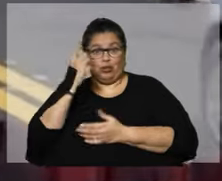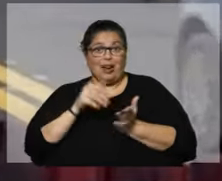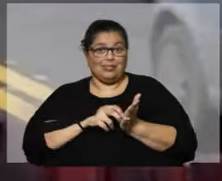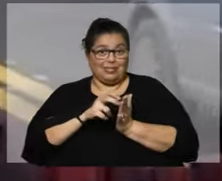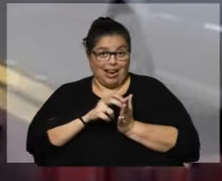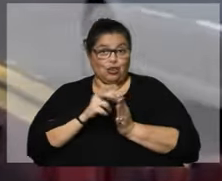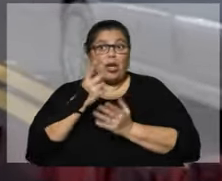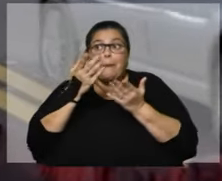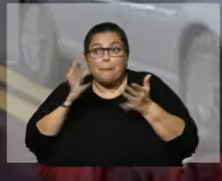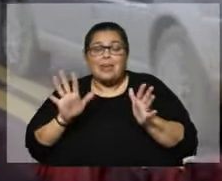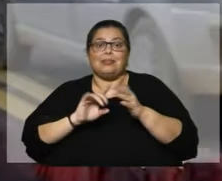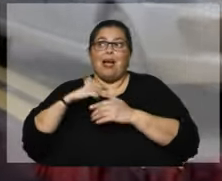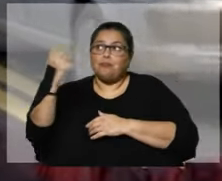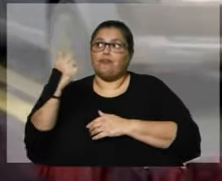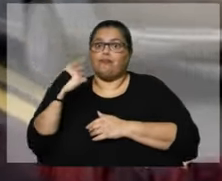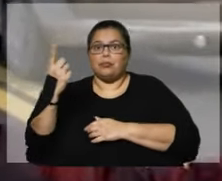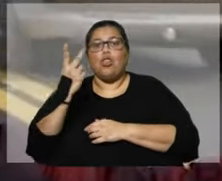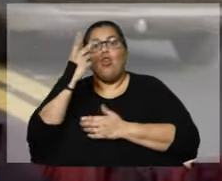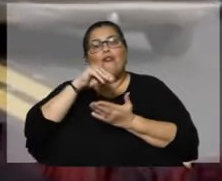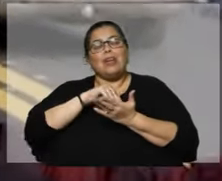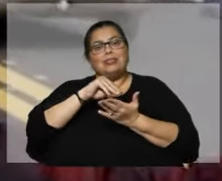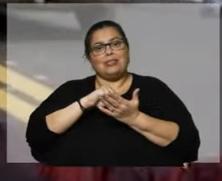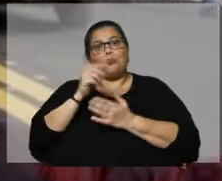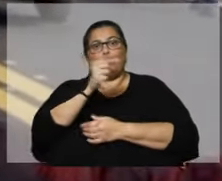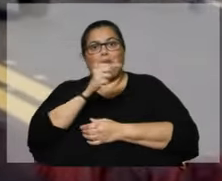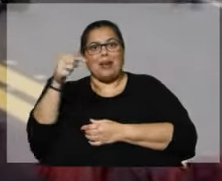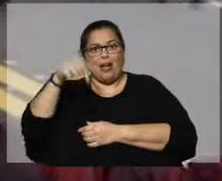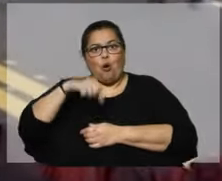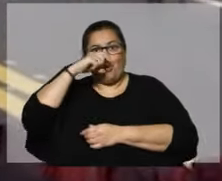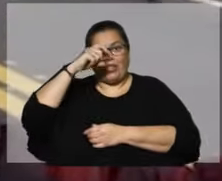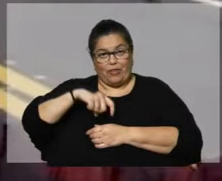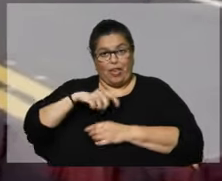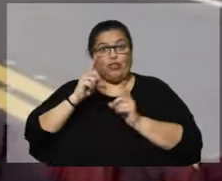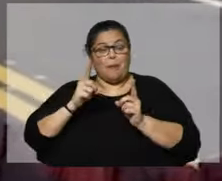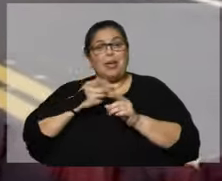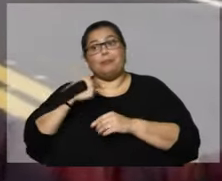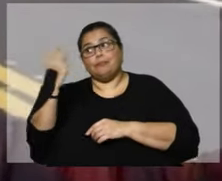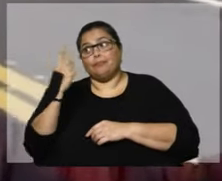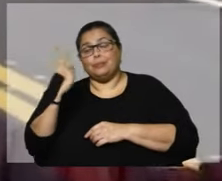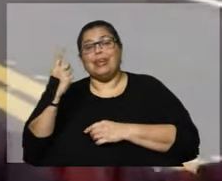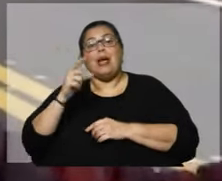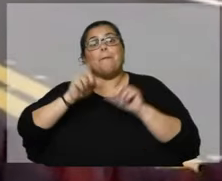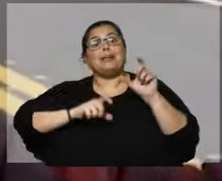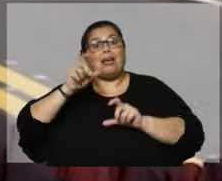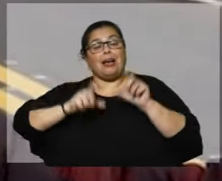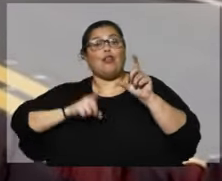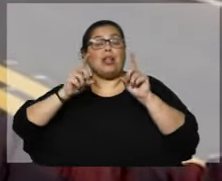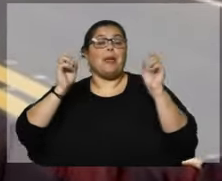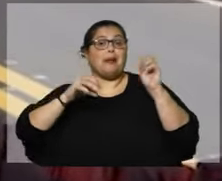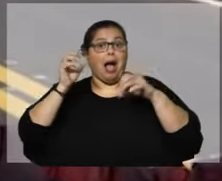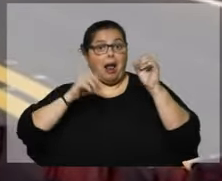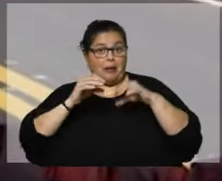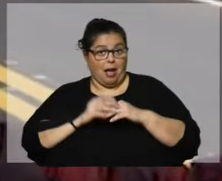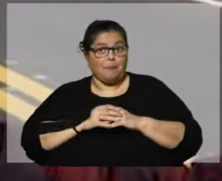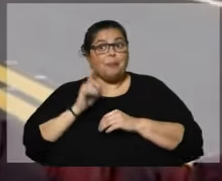tener una conectividad aérea dos veces por semana con Montevideo, en materia de pasajeros, transporte de pasajeros y transporte de cargas. Creemos